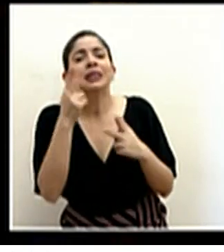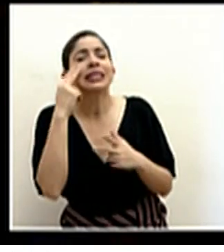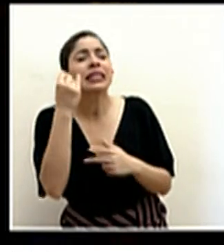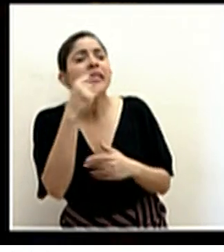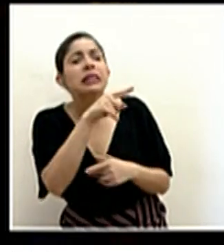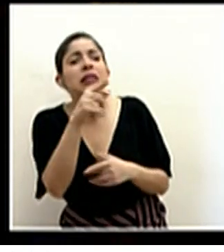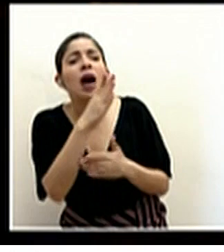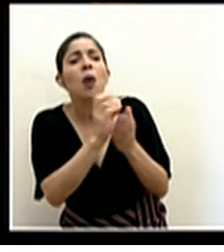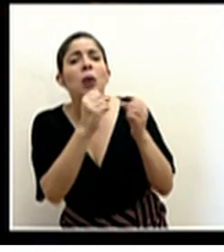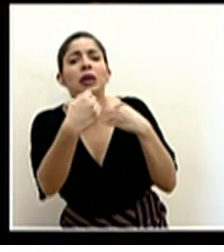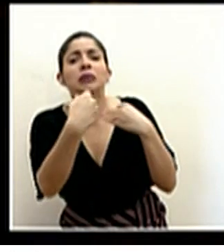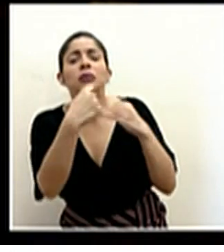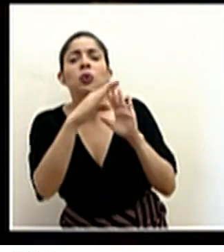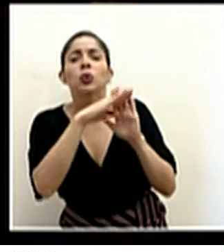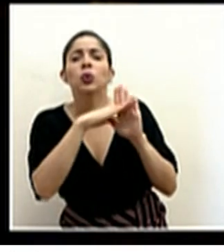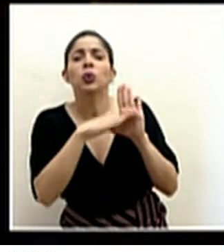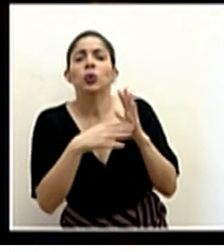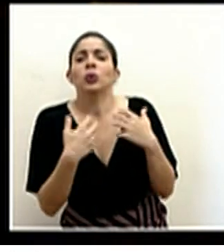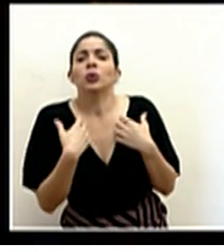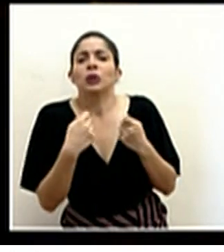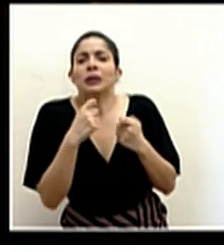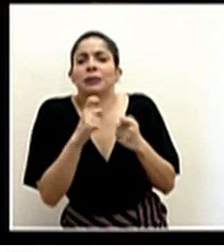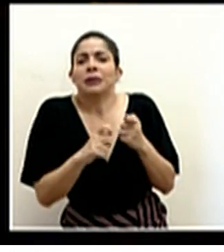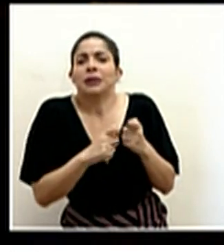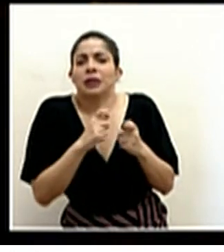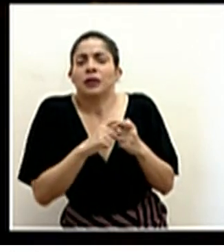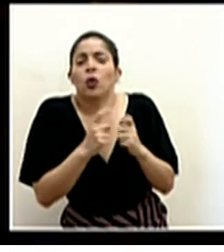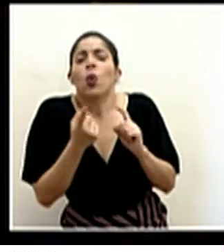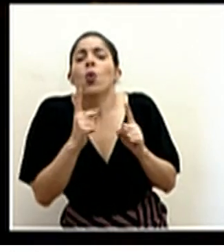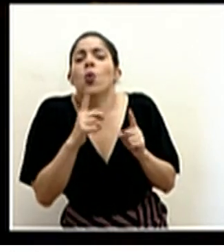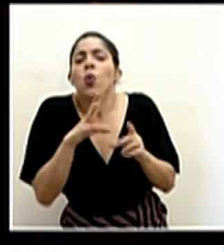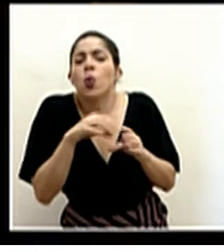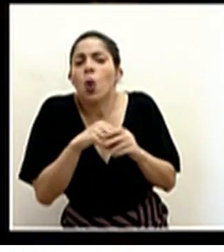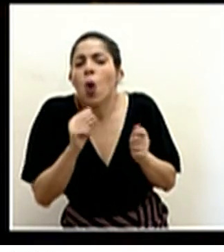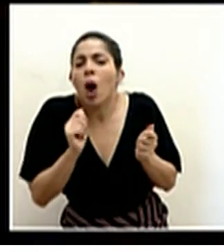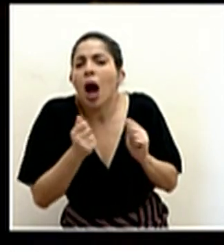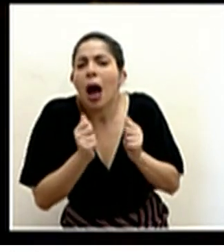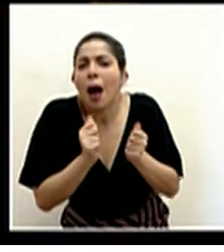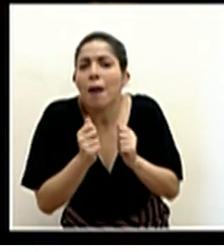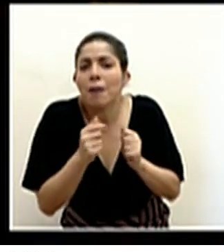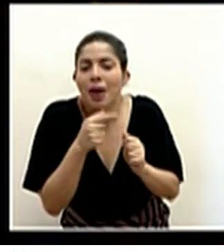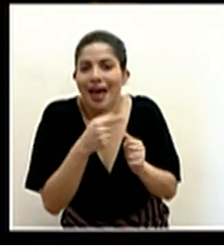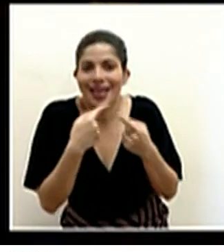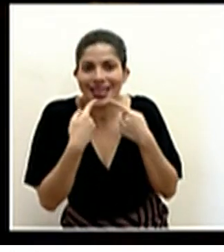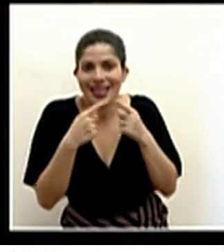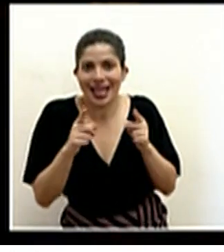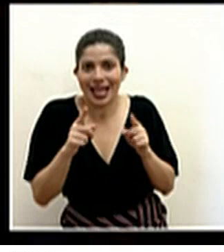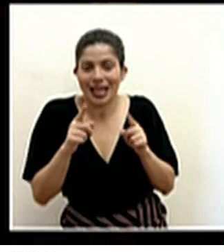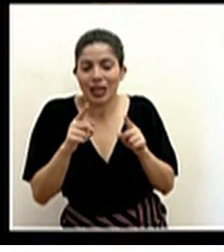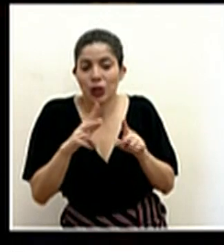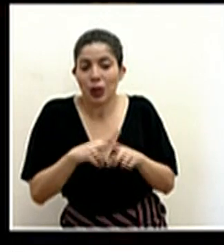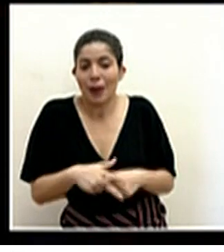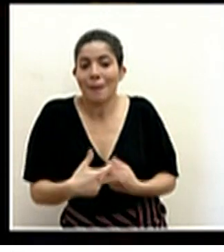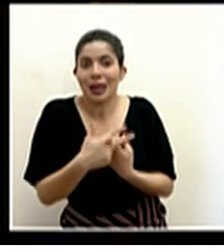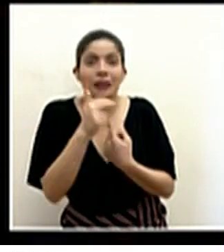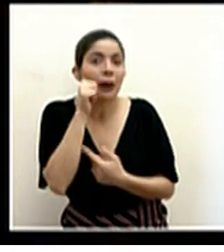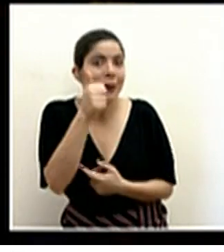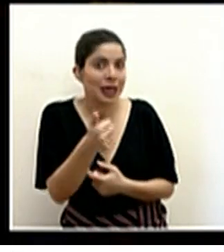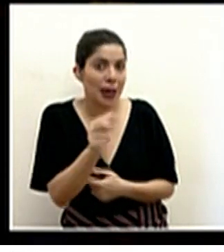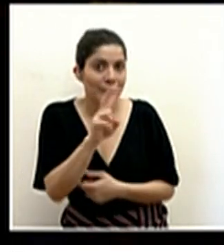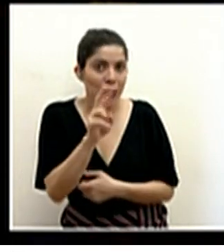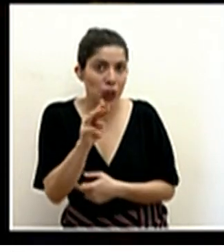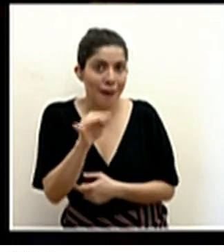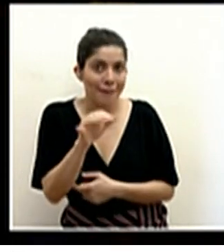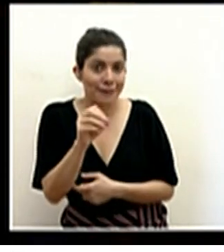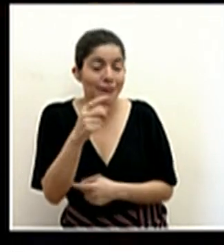puede explicar las medidas sanitarias específicas que se incluyen y cuál es lo que cambia según el decreto que empieza a regir a partir de mañana,